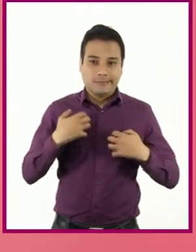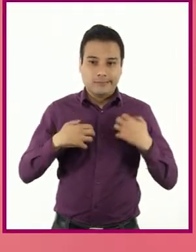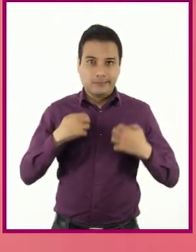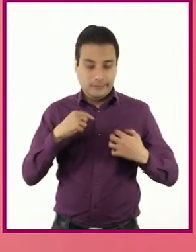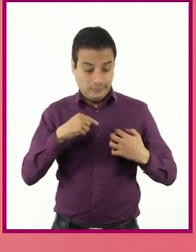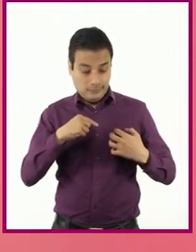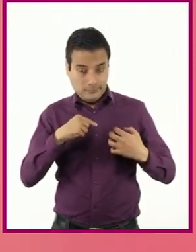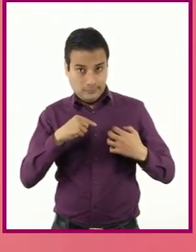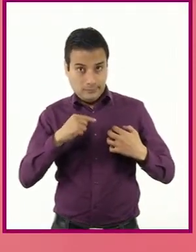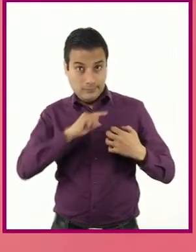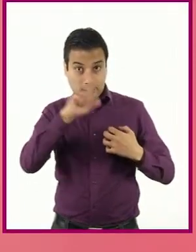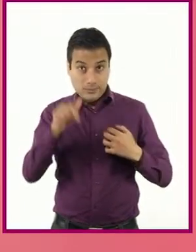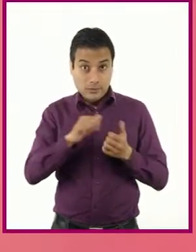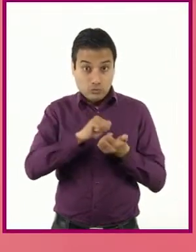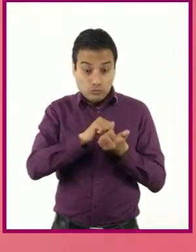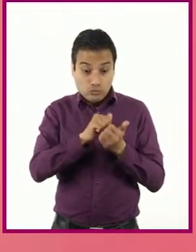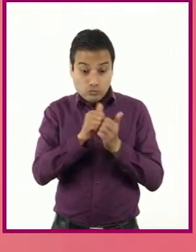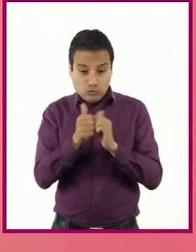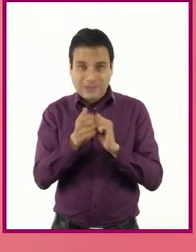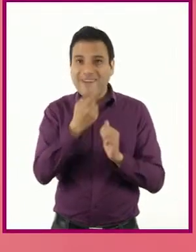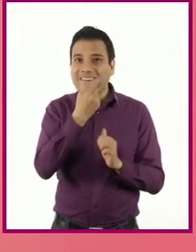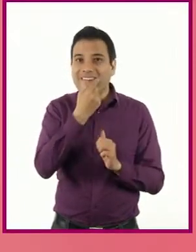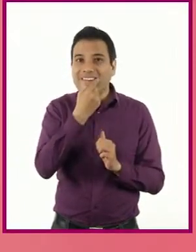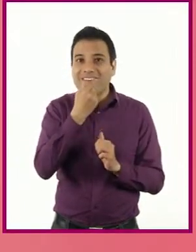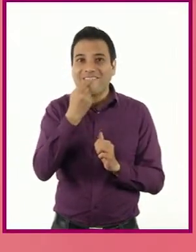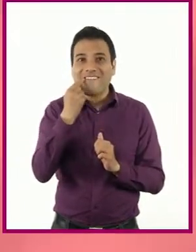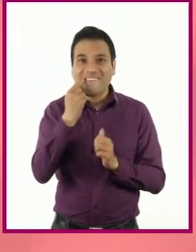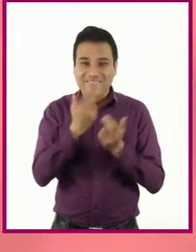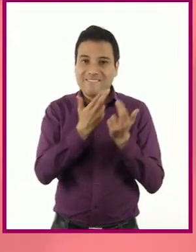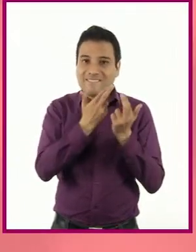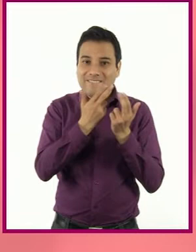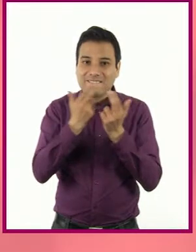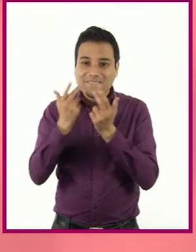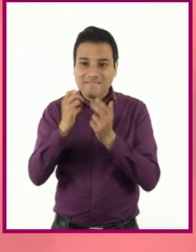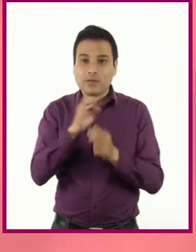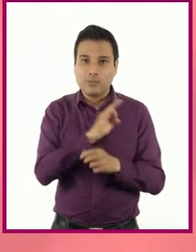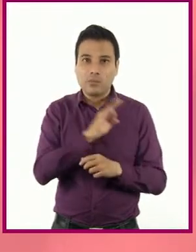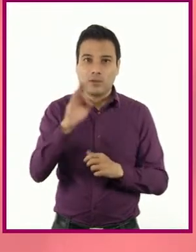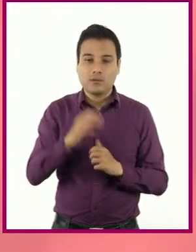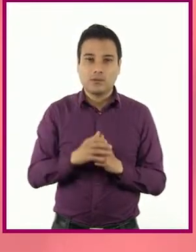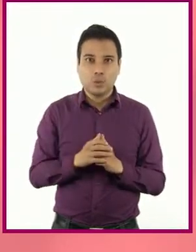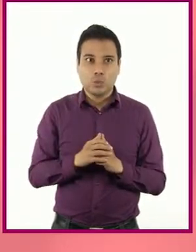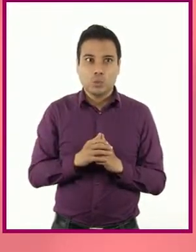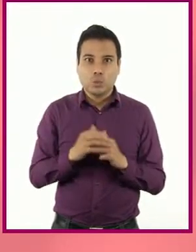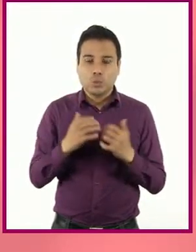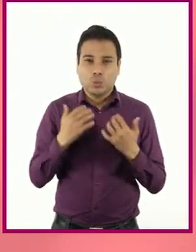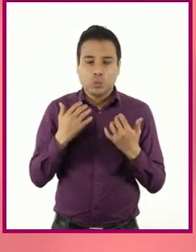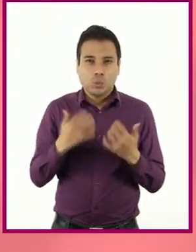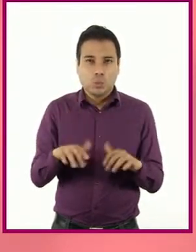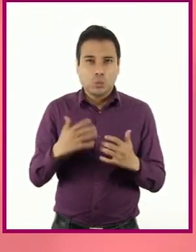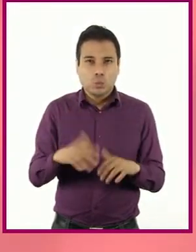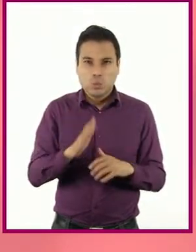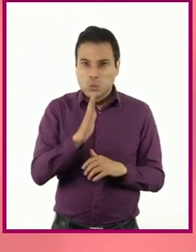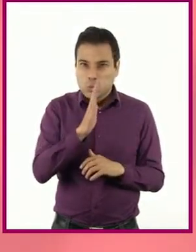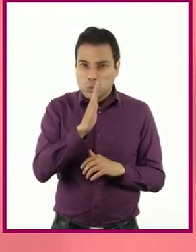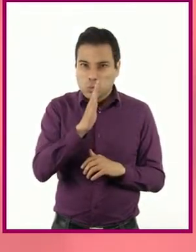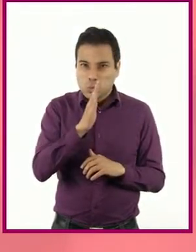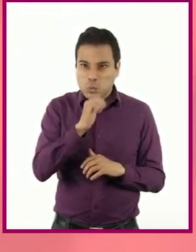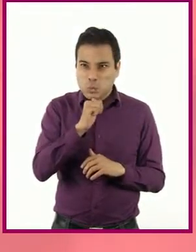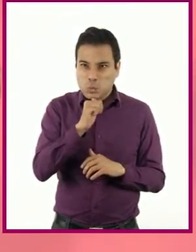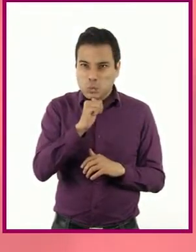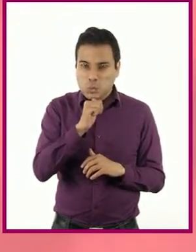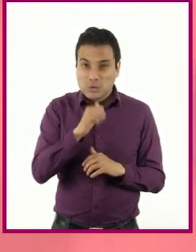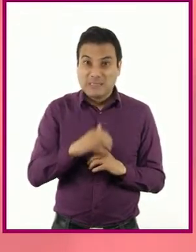puede generar el desgaste de las piezas dentales. ¡Eso sí que es extremo! Pues una vez que una